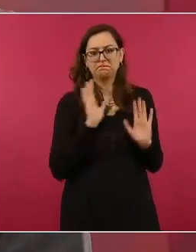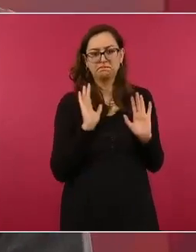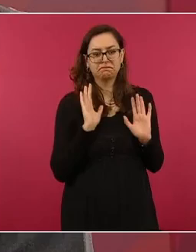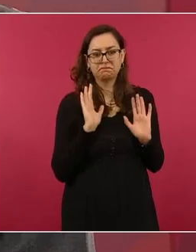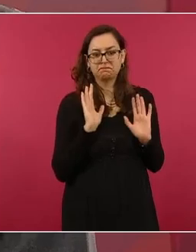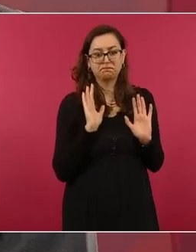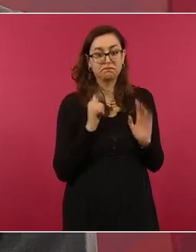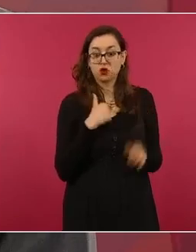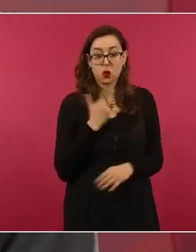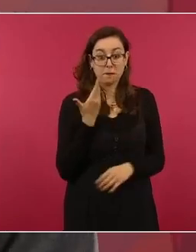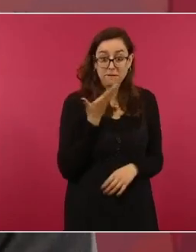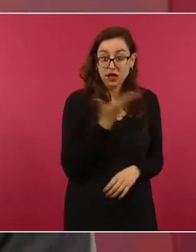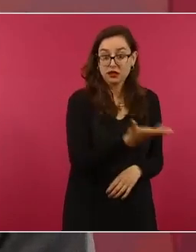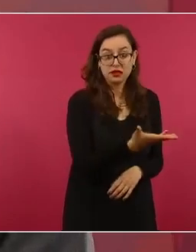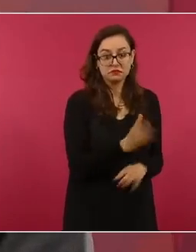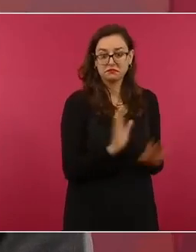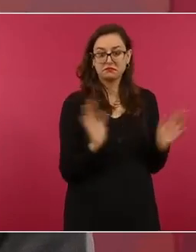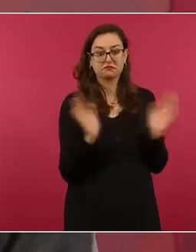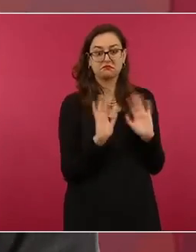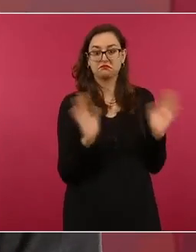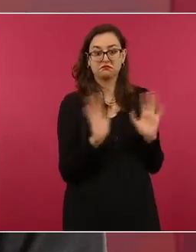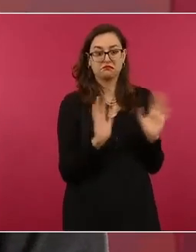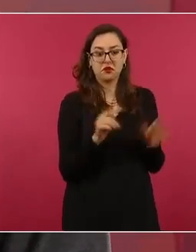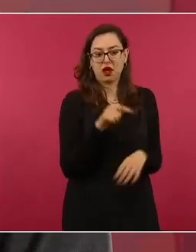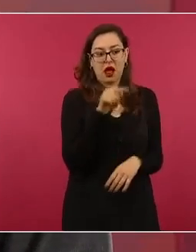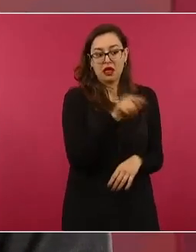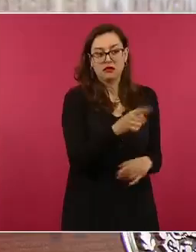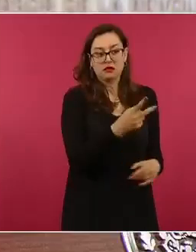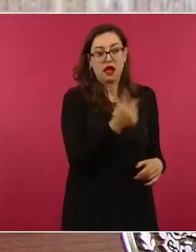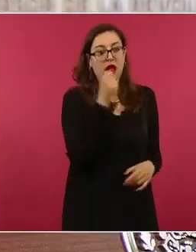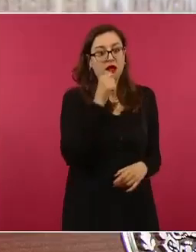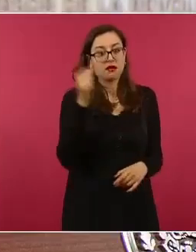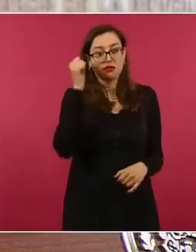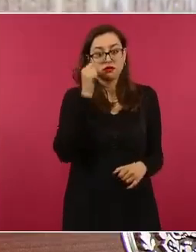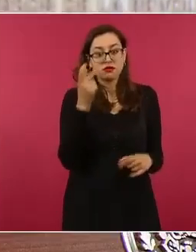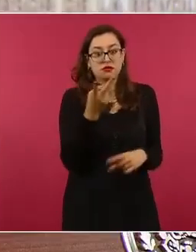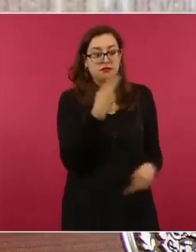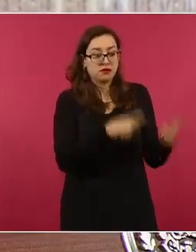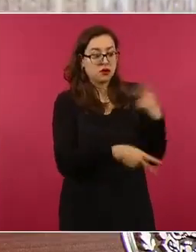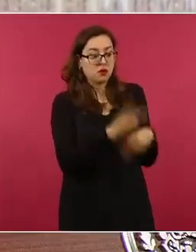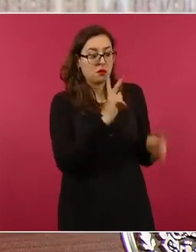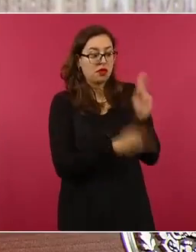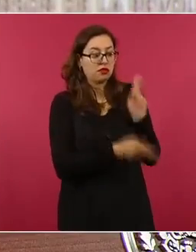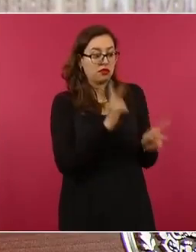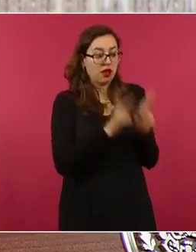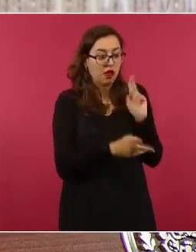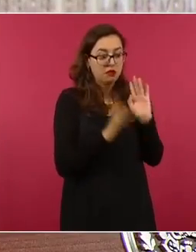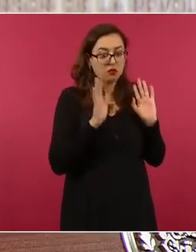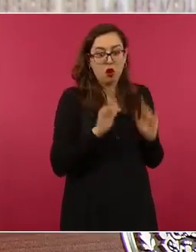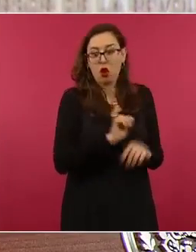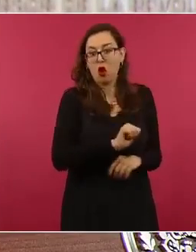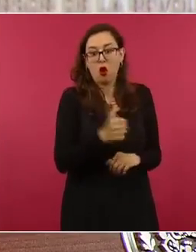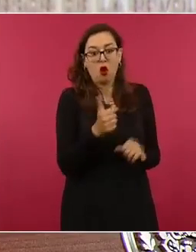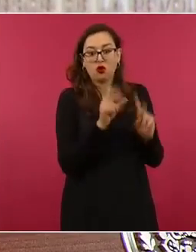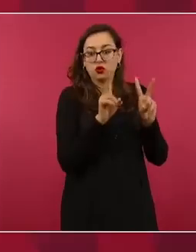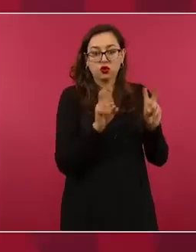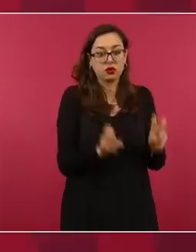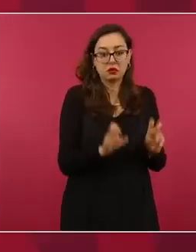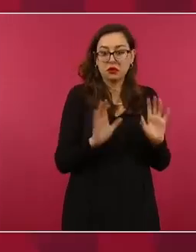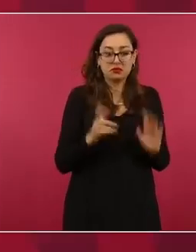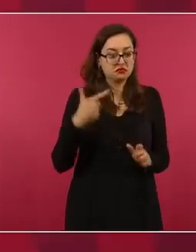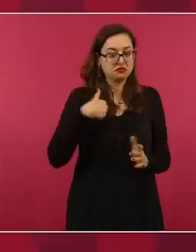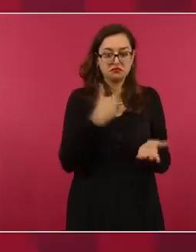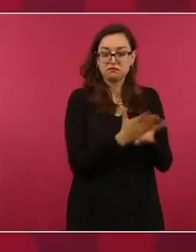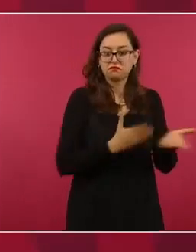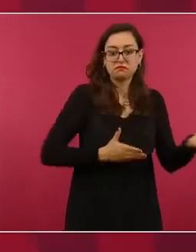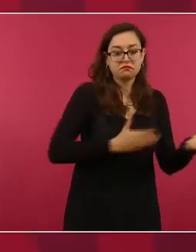no se lo pedí o no vino por eso. No hablo con ningún gobernador, no le he hablado a ningún gobernador